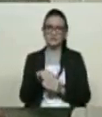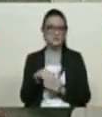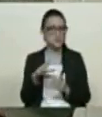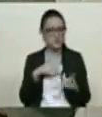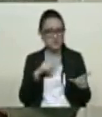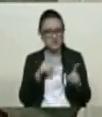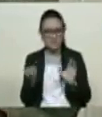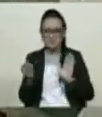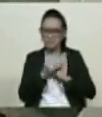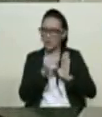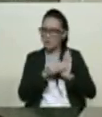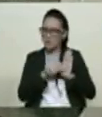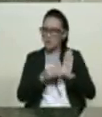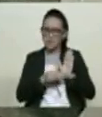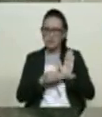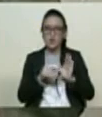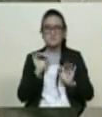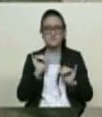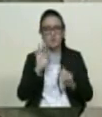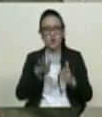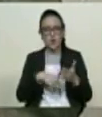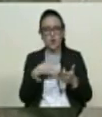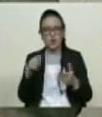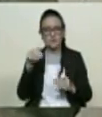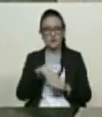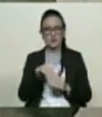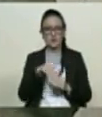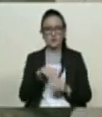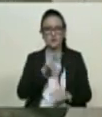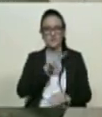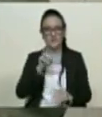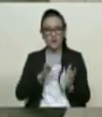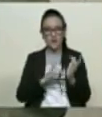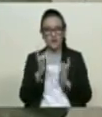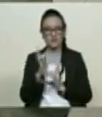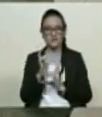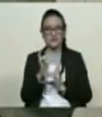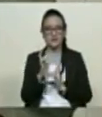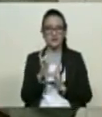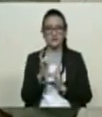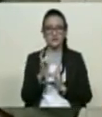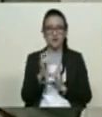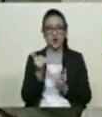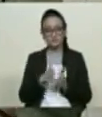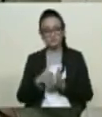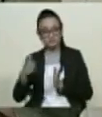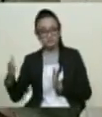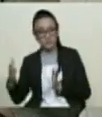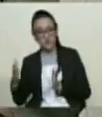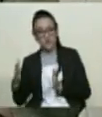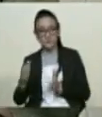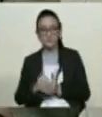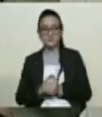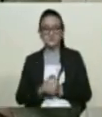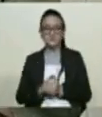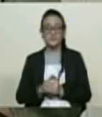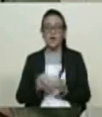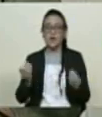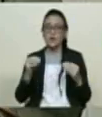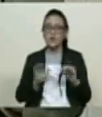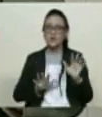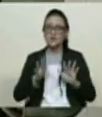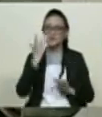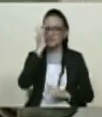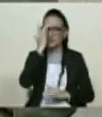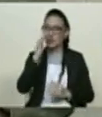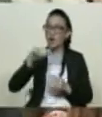eso en ese cronograma electoral del 22 de abril y más, porque decía el acuerdo 15 de febrero en el